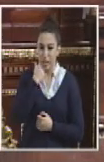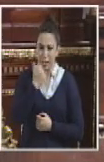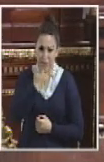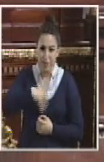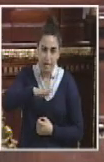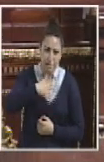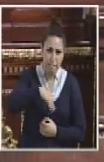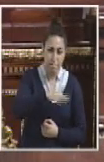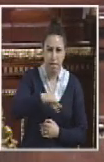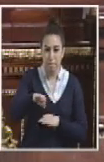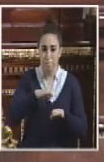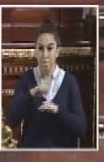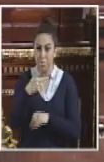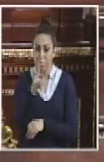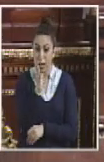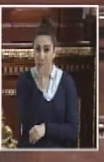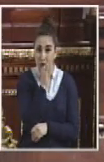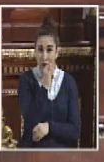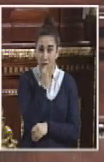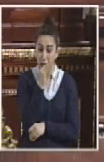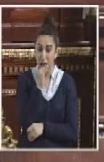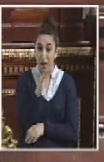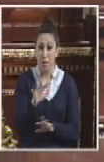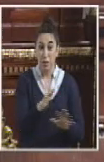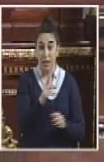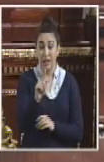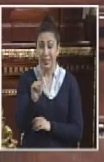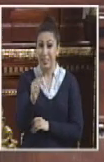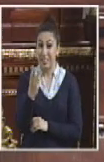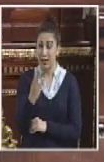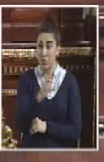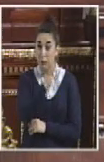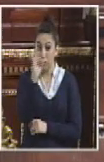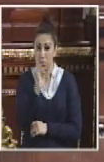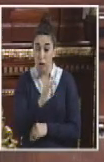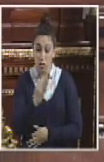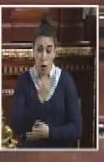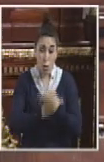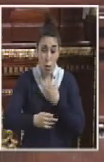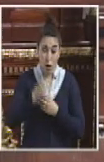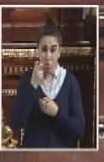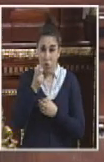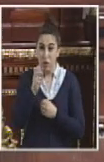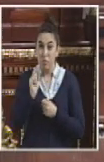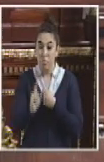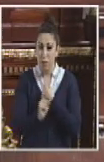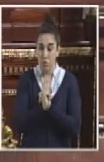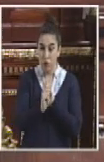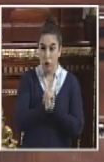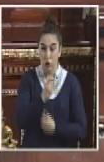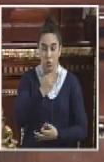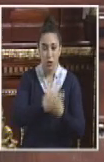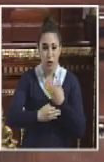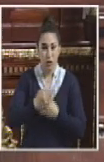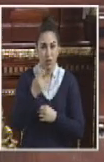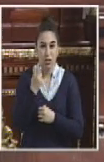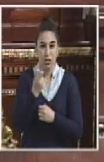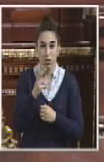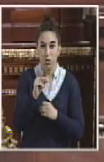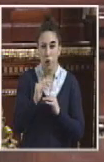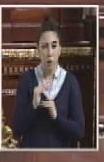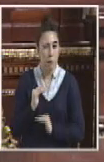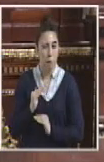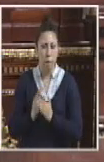empleo. En aproximadamente el 73% de los casos, este proceso no es mayor a 6